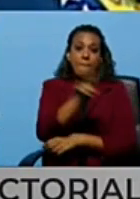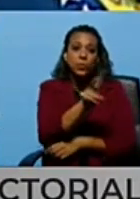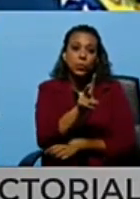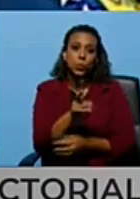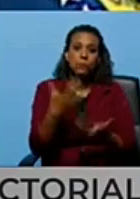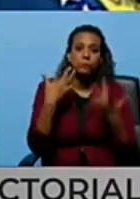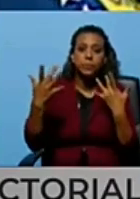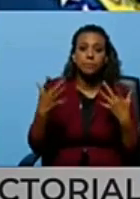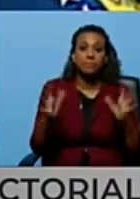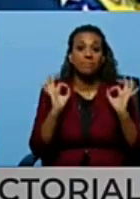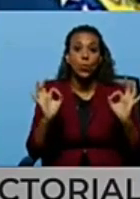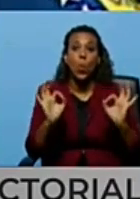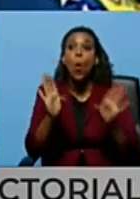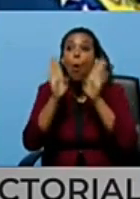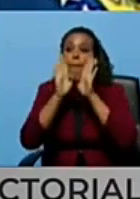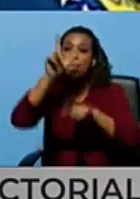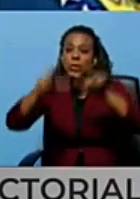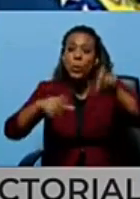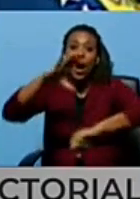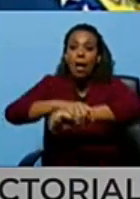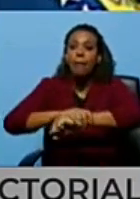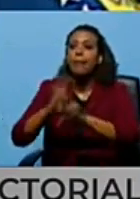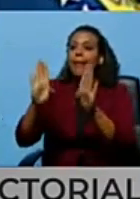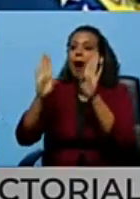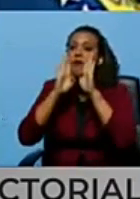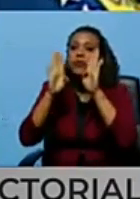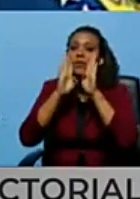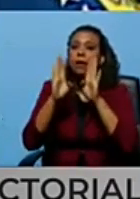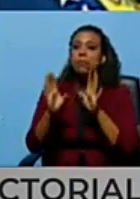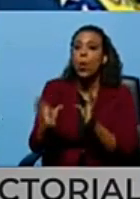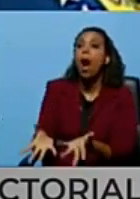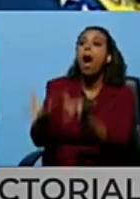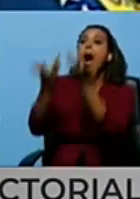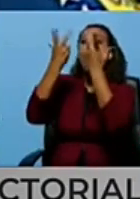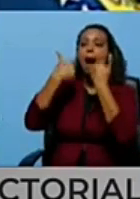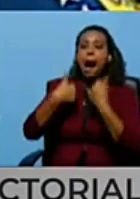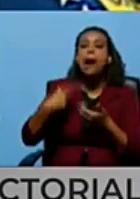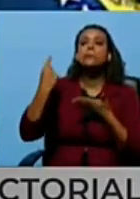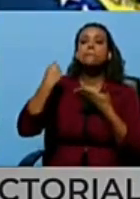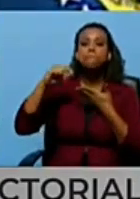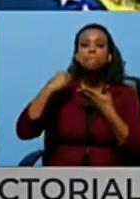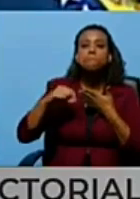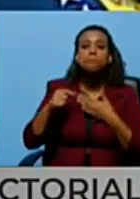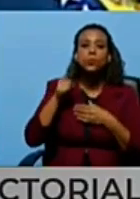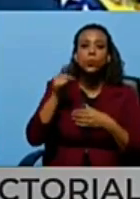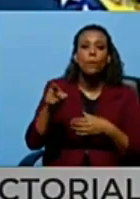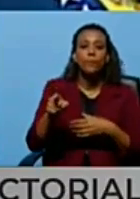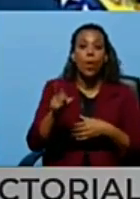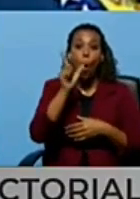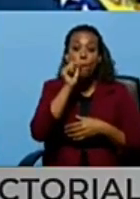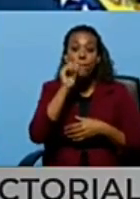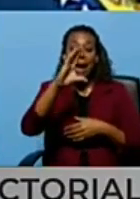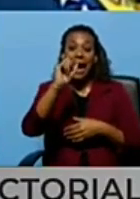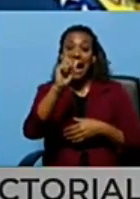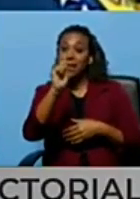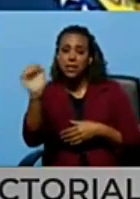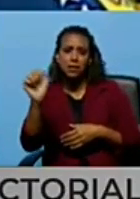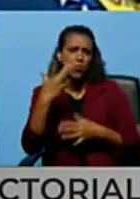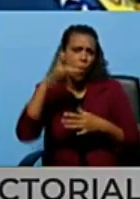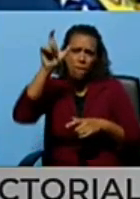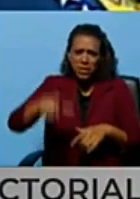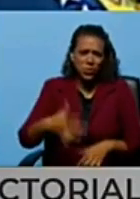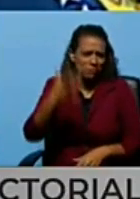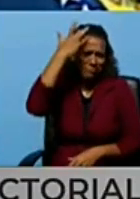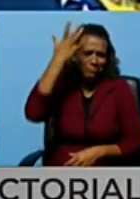Sus agentes están confesando aquí en Venezuela. Este señor Castañeda no es cualquiera.